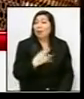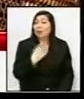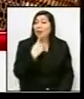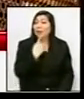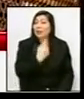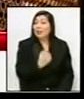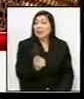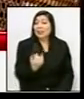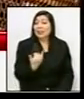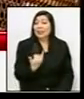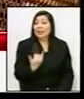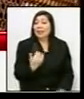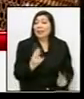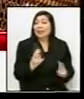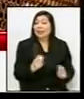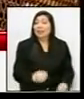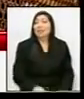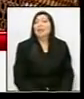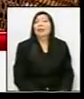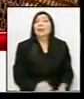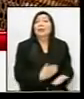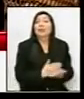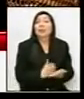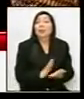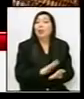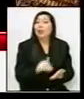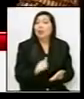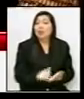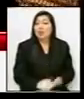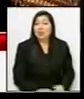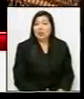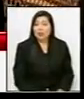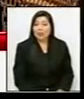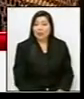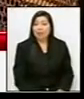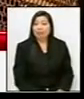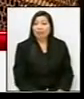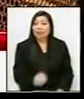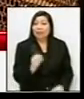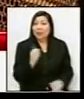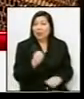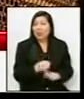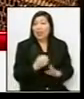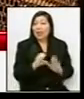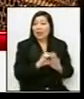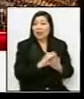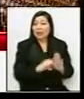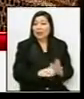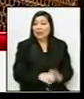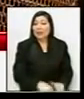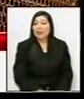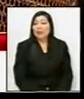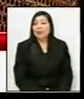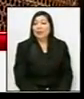plantear que en este extremo, presidente, se retire todo lo referido a la infracción a la Constitución.